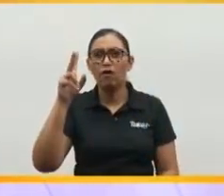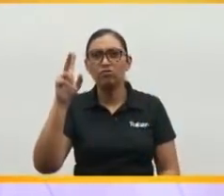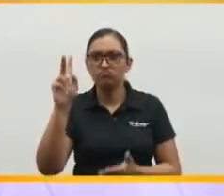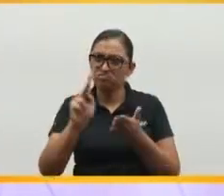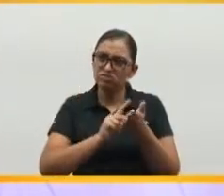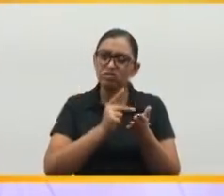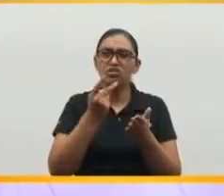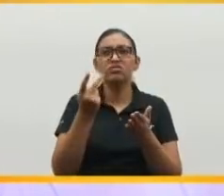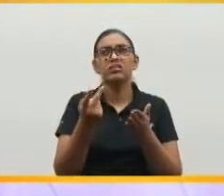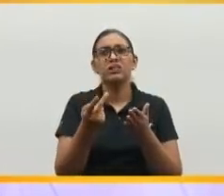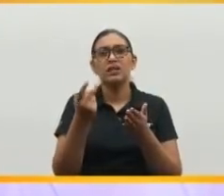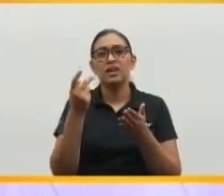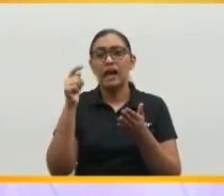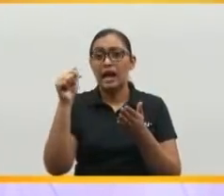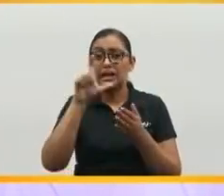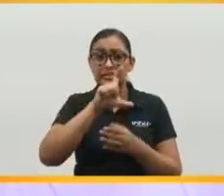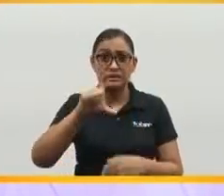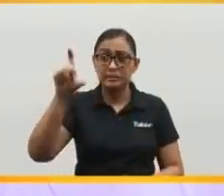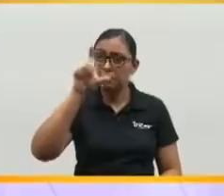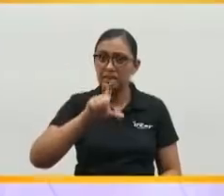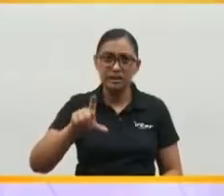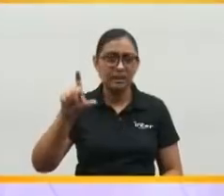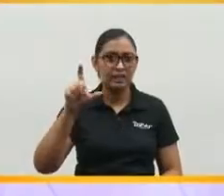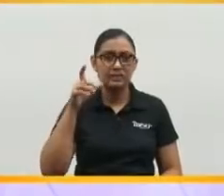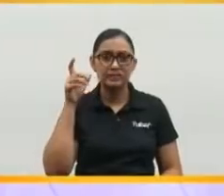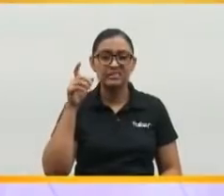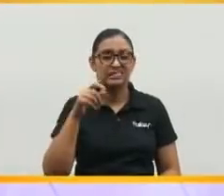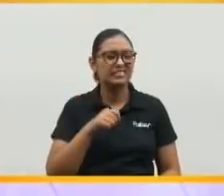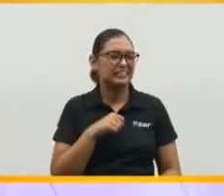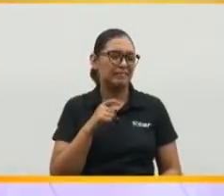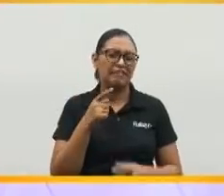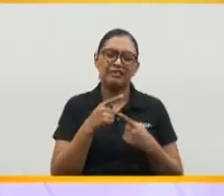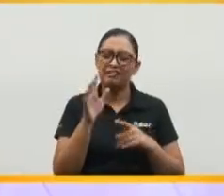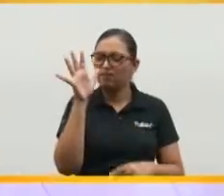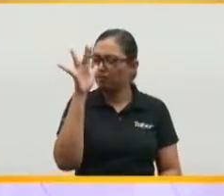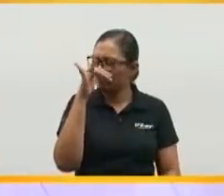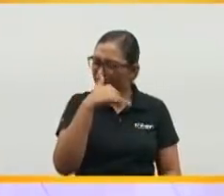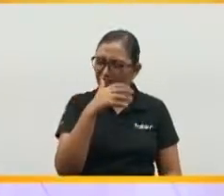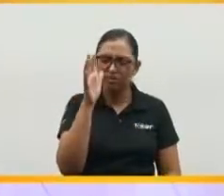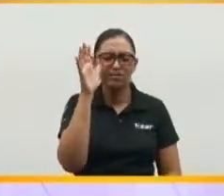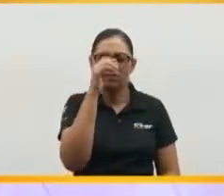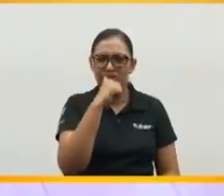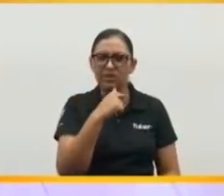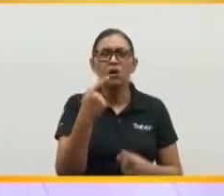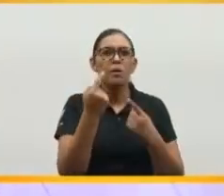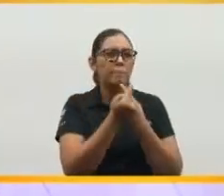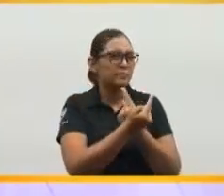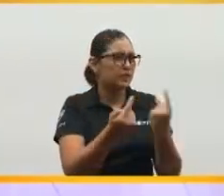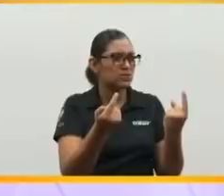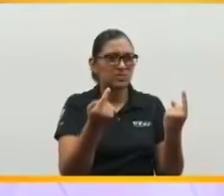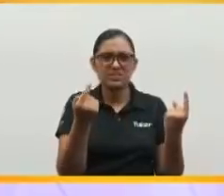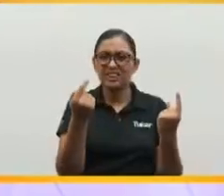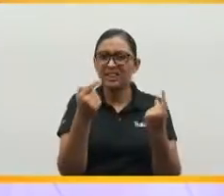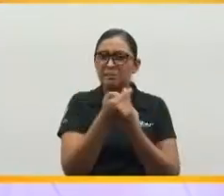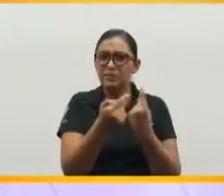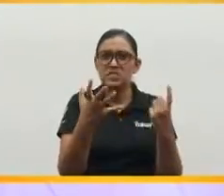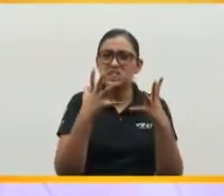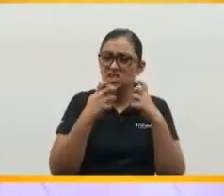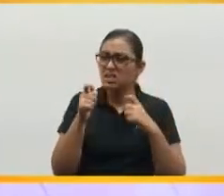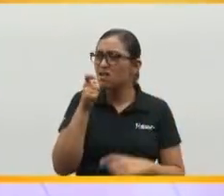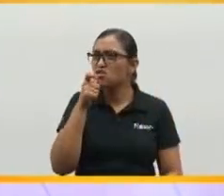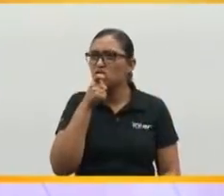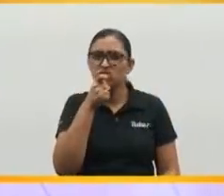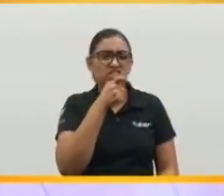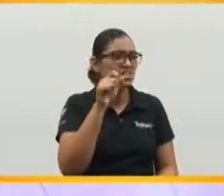Es una fregazón que no les puedo decir, ¿no? Es terrible. Pero es que andan pero desesperados. Ellos quieren reventar una noticia. No la